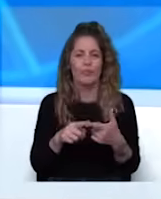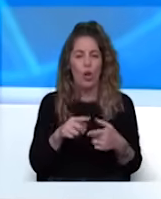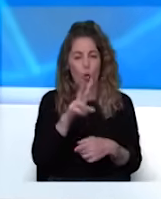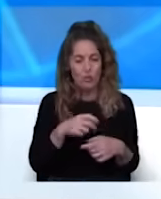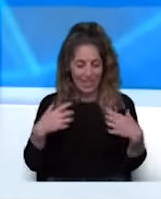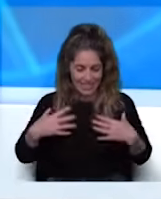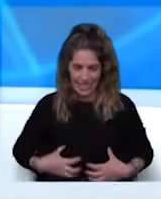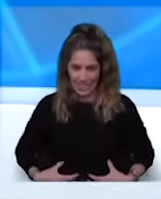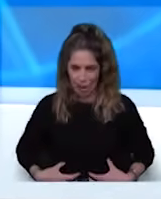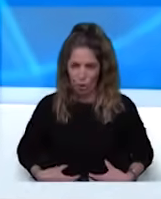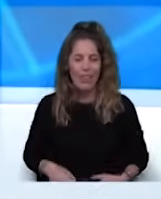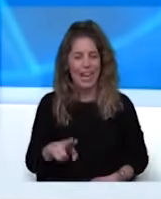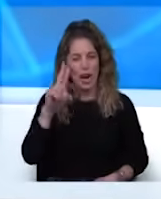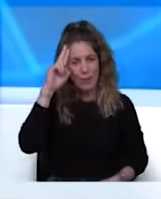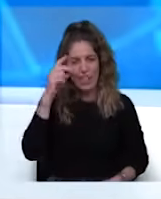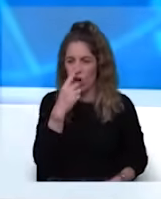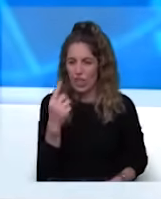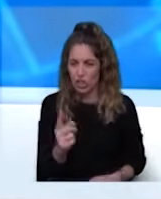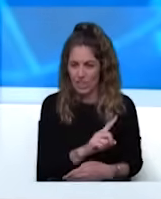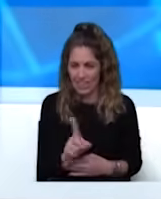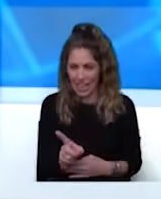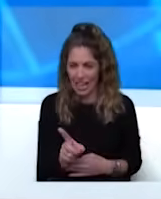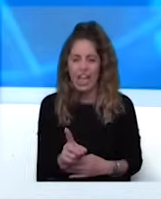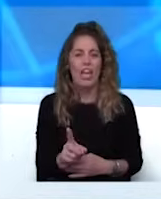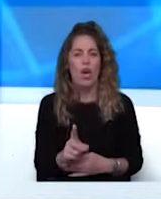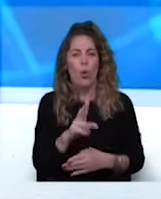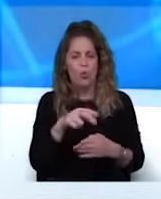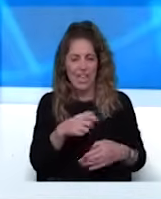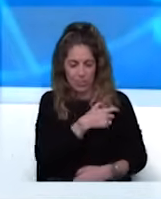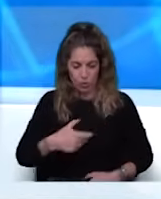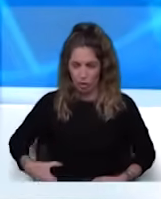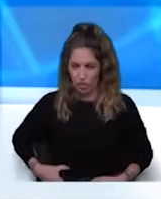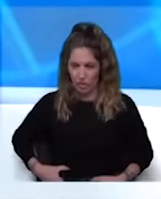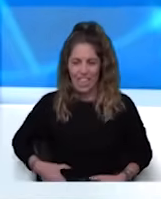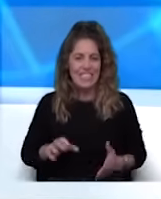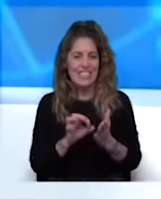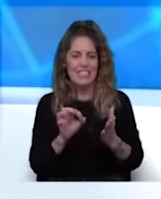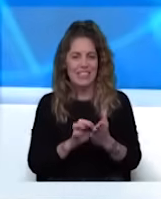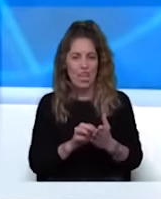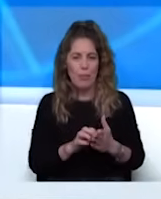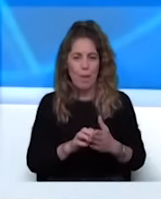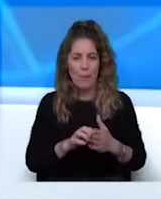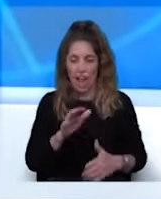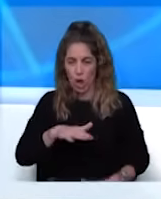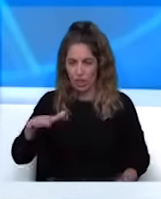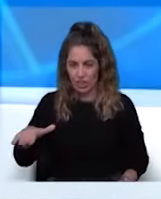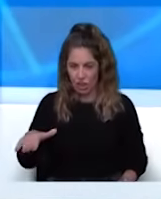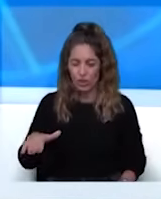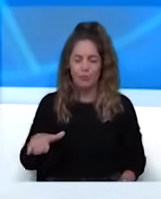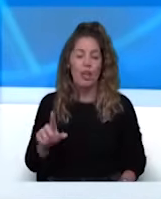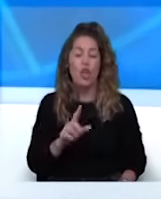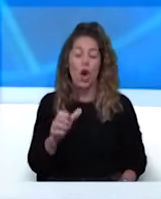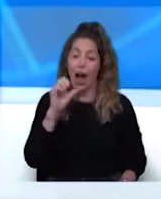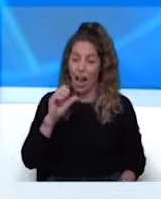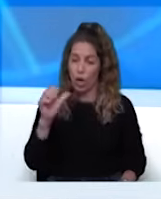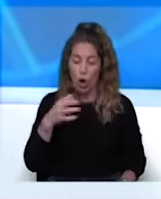chaleco el respeto a la velocidad utilizar cintur de seguridad y sistema de retención infantil en los niños no tomar